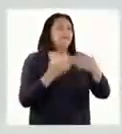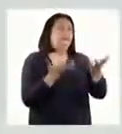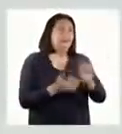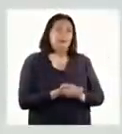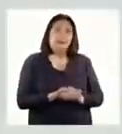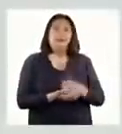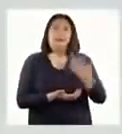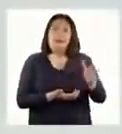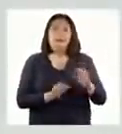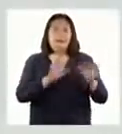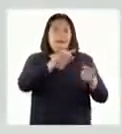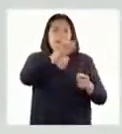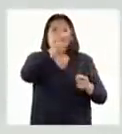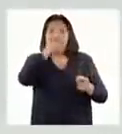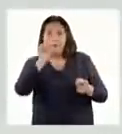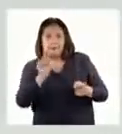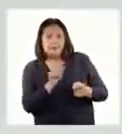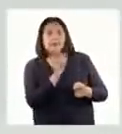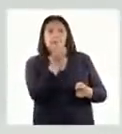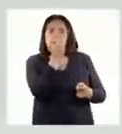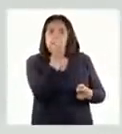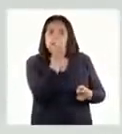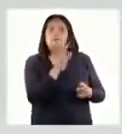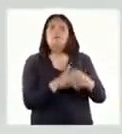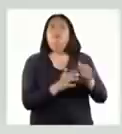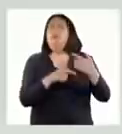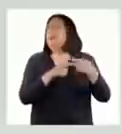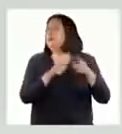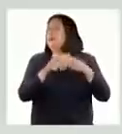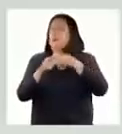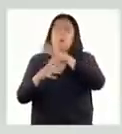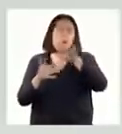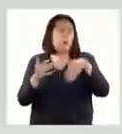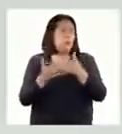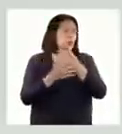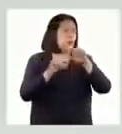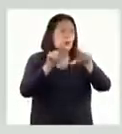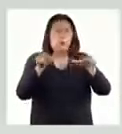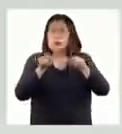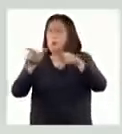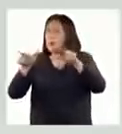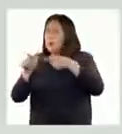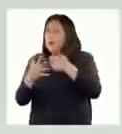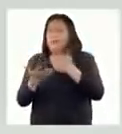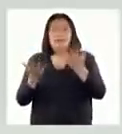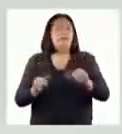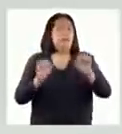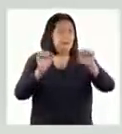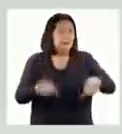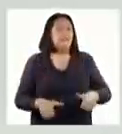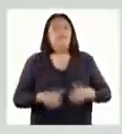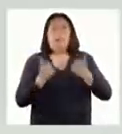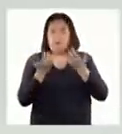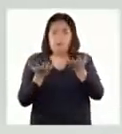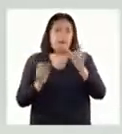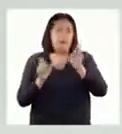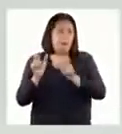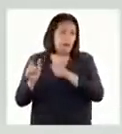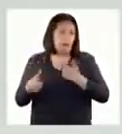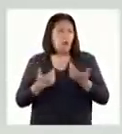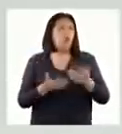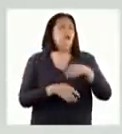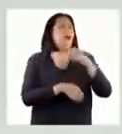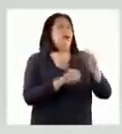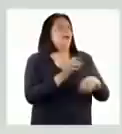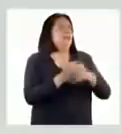Patricia. Las cadenas alimentarias se dan todo el tiempo en todos los espacios donde hay seres vivos.